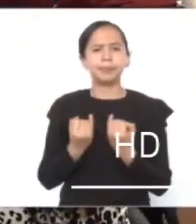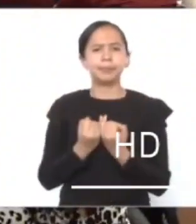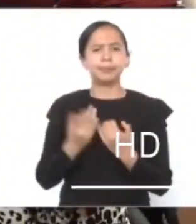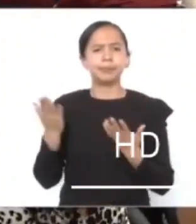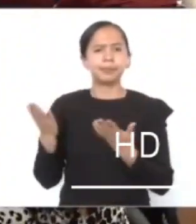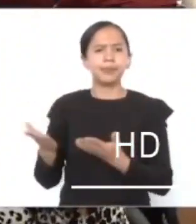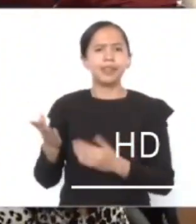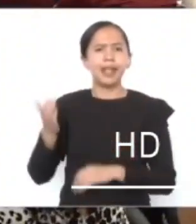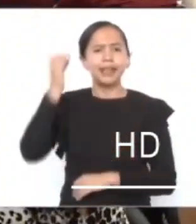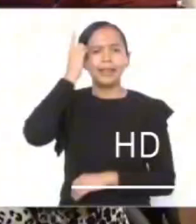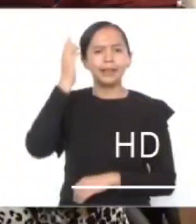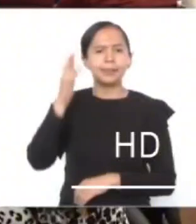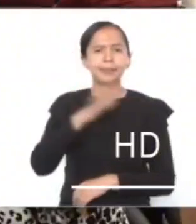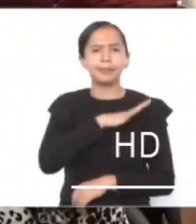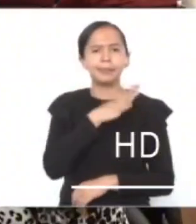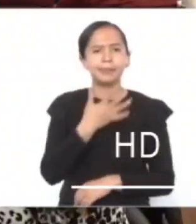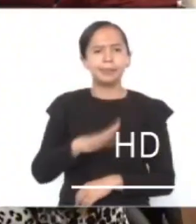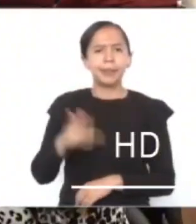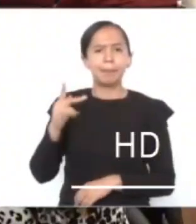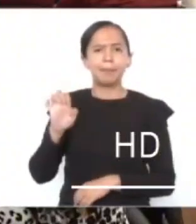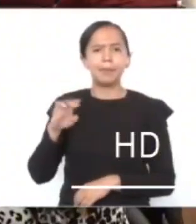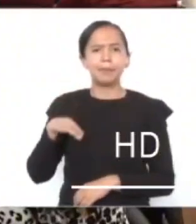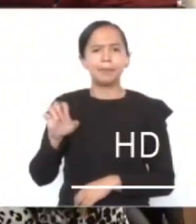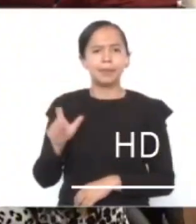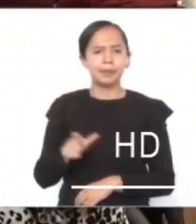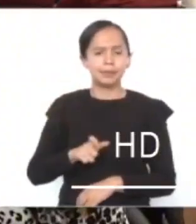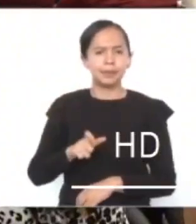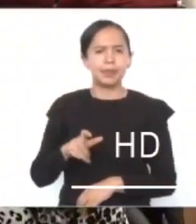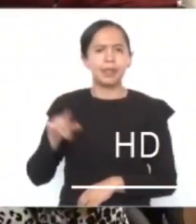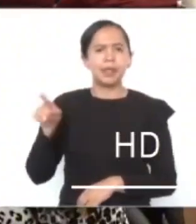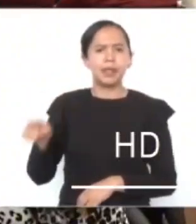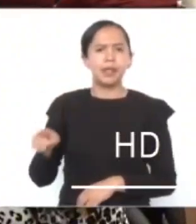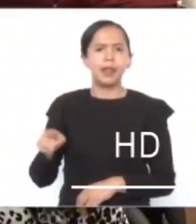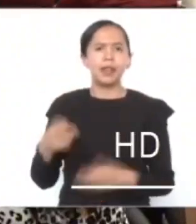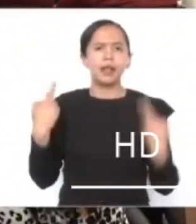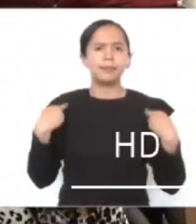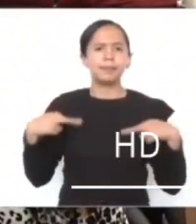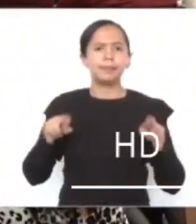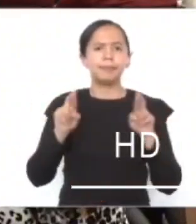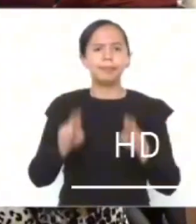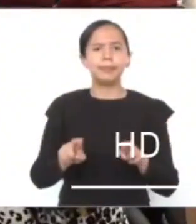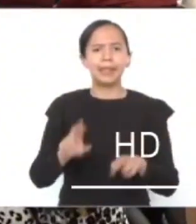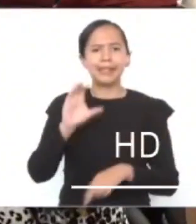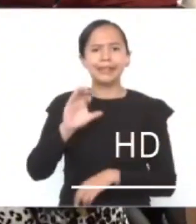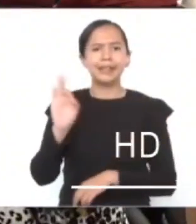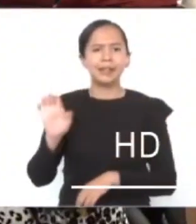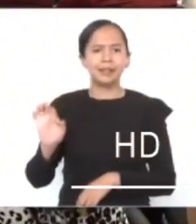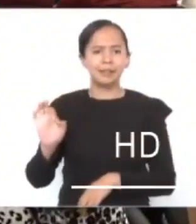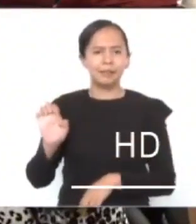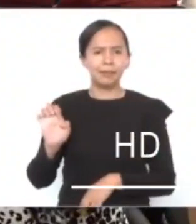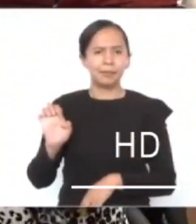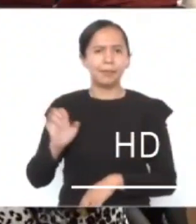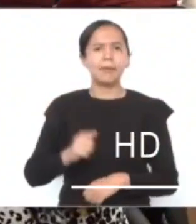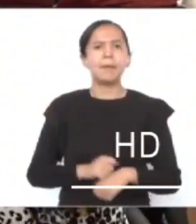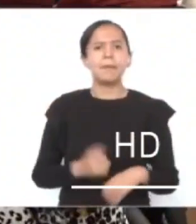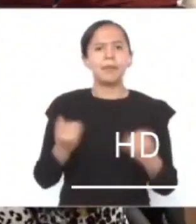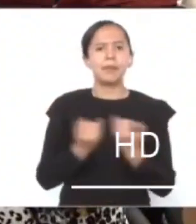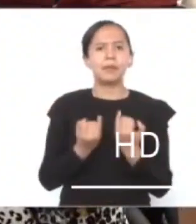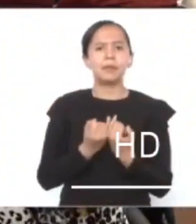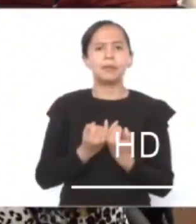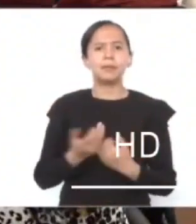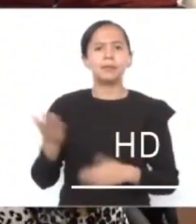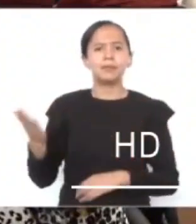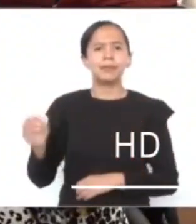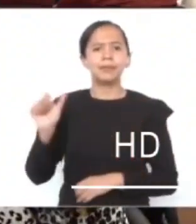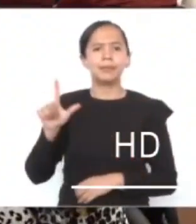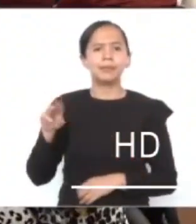general de Pemex Logística, ingeniero Osvaldo de León Ortiz, representante de la Comisión Federal de Electricidad, licenciada Alma